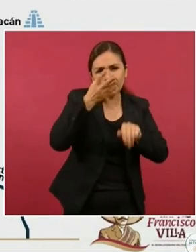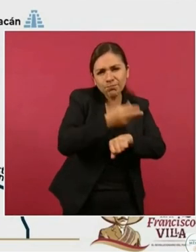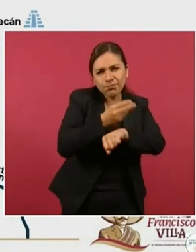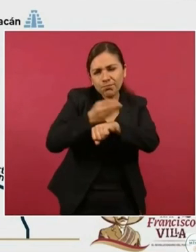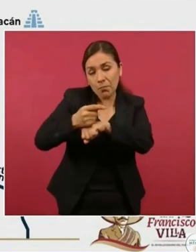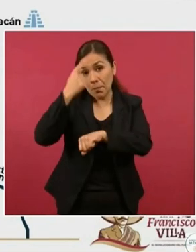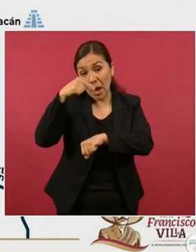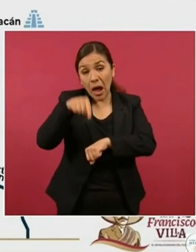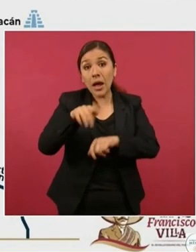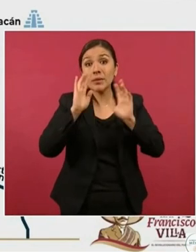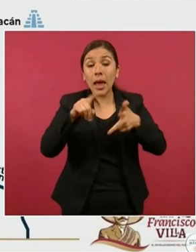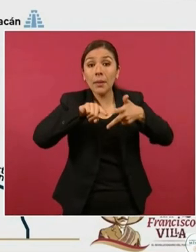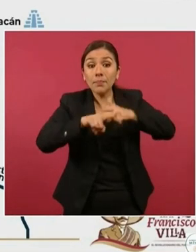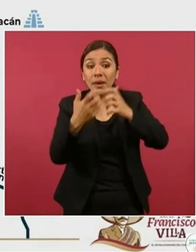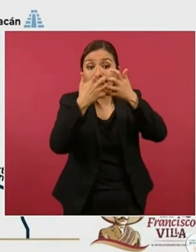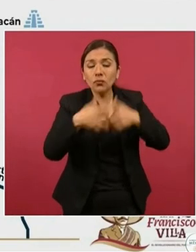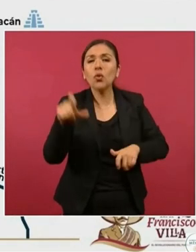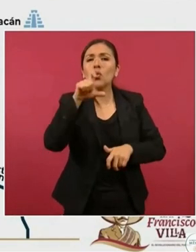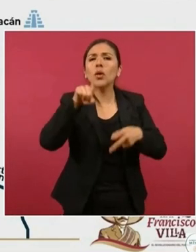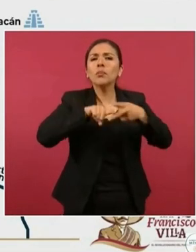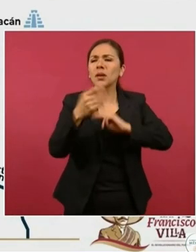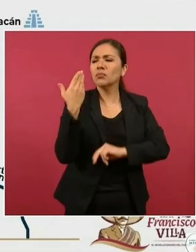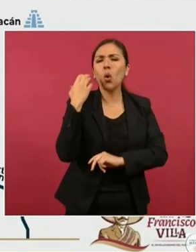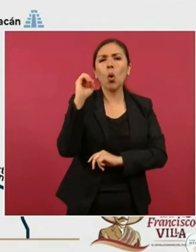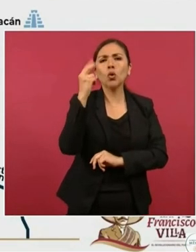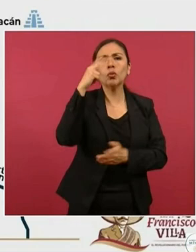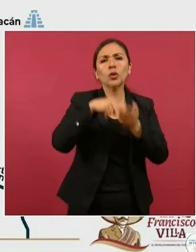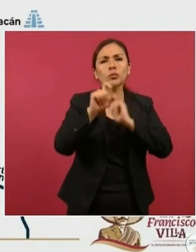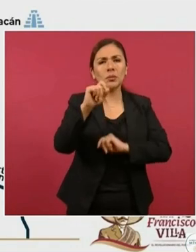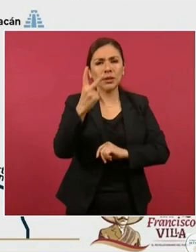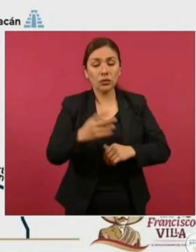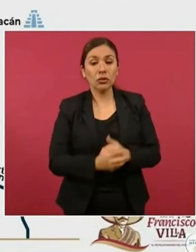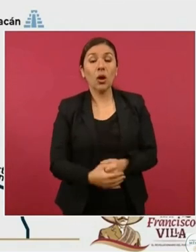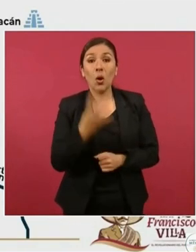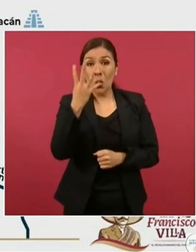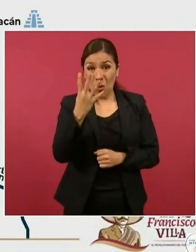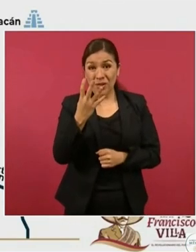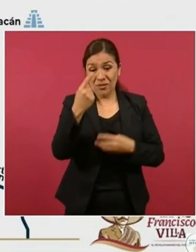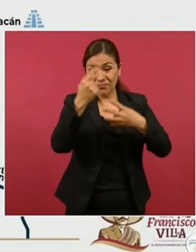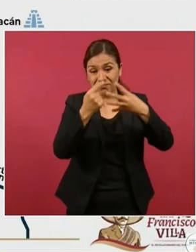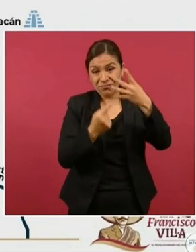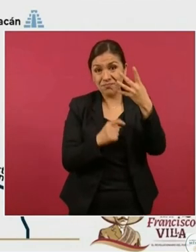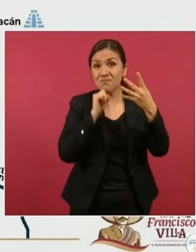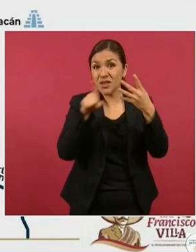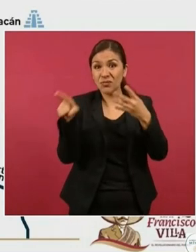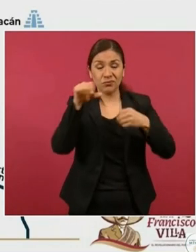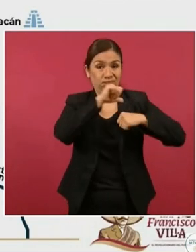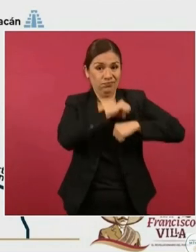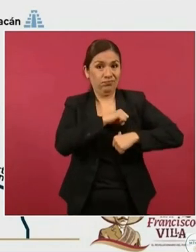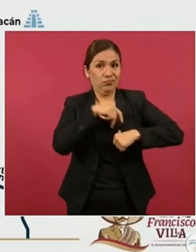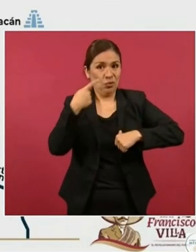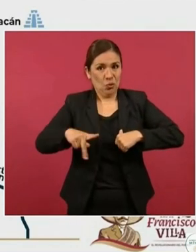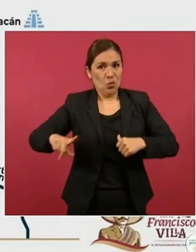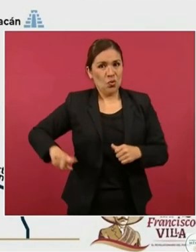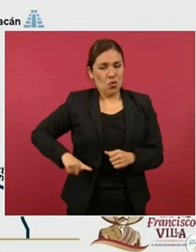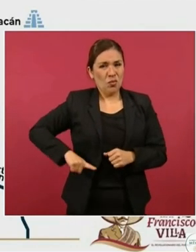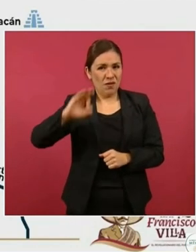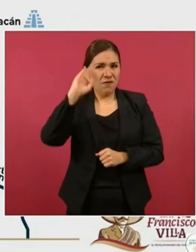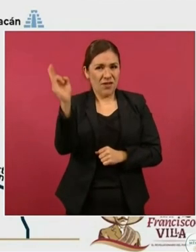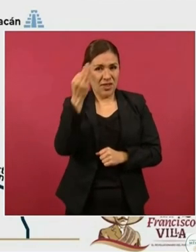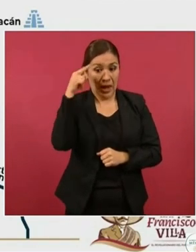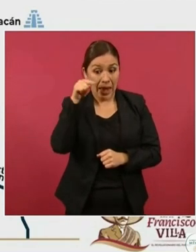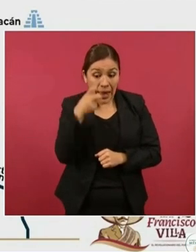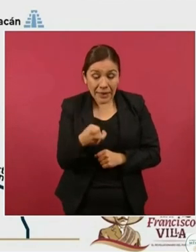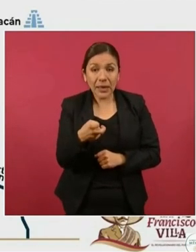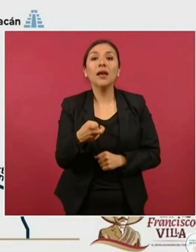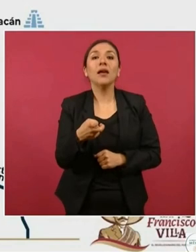puso en operación en octubre del 2022. Estas 4 obras que estuvieron directamente a cargo del Gobierno